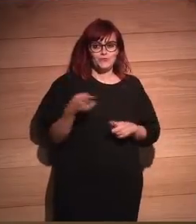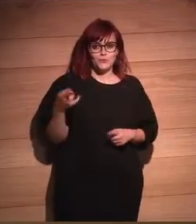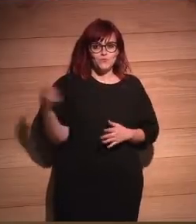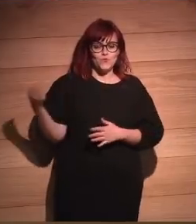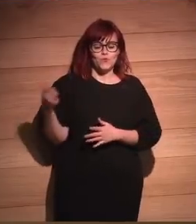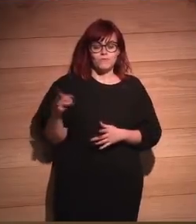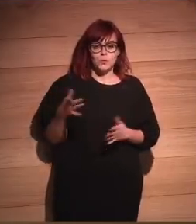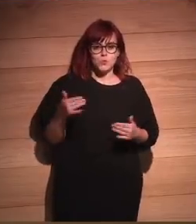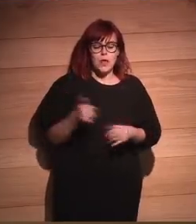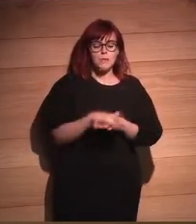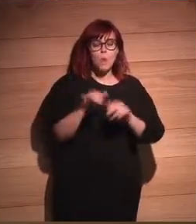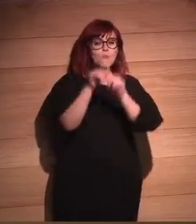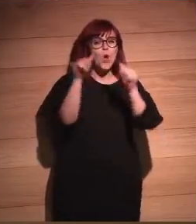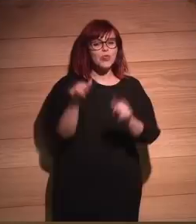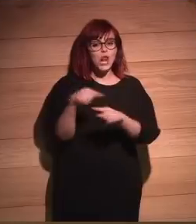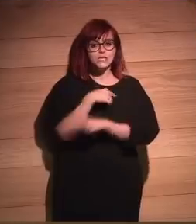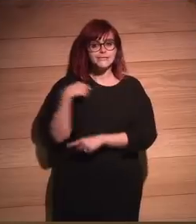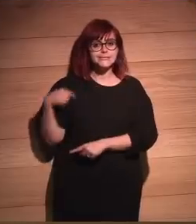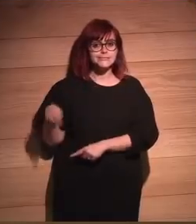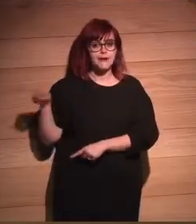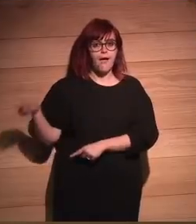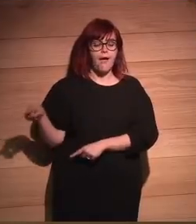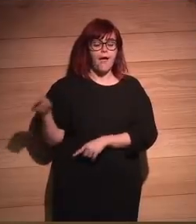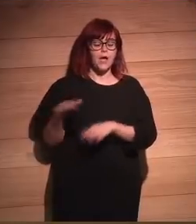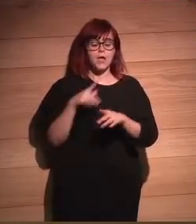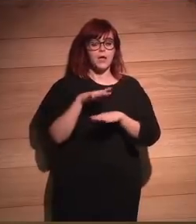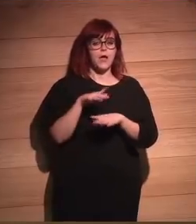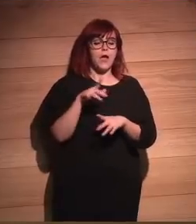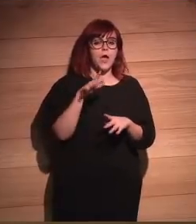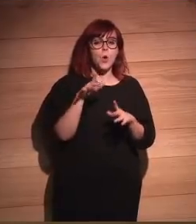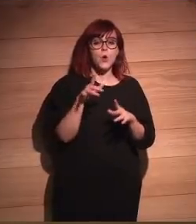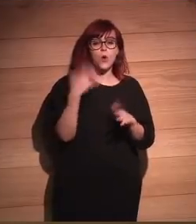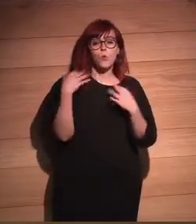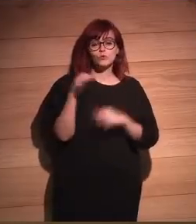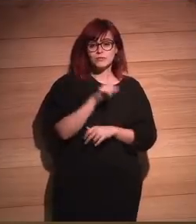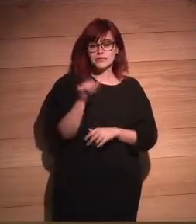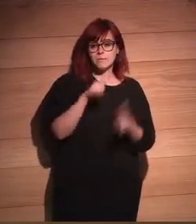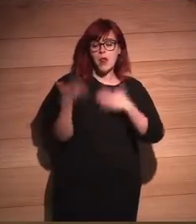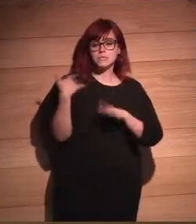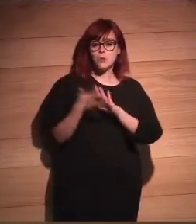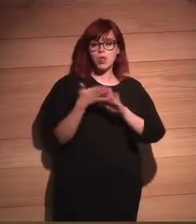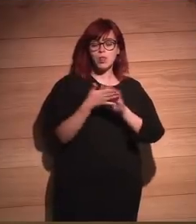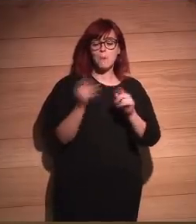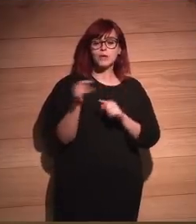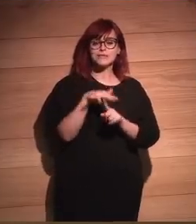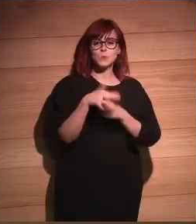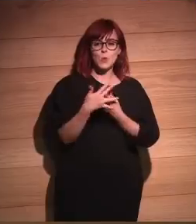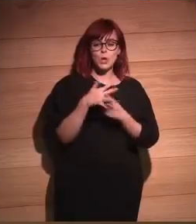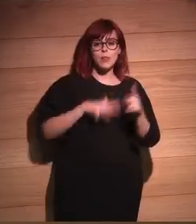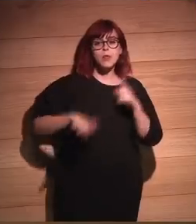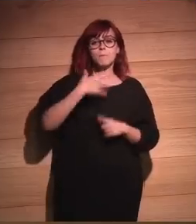¿no? Tú hablabas del modelo chino. Europa, participábamos hace unas semanas en un debate, en una presentación sobre